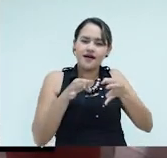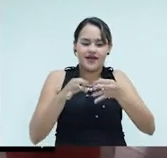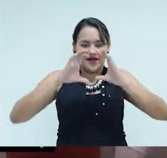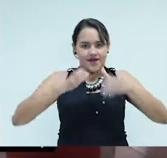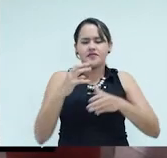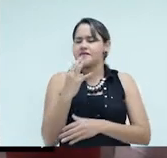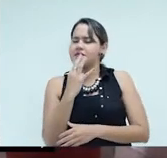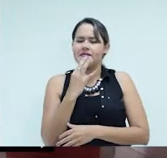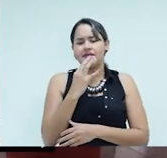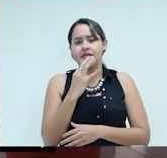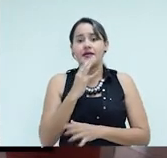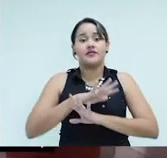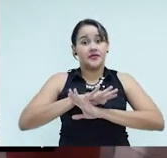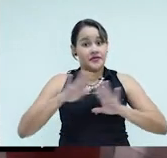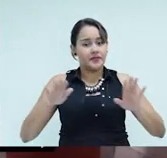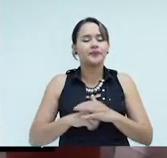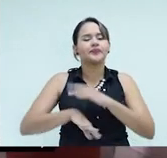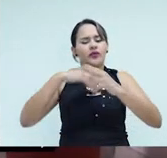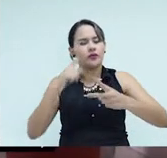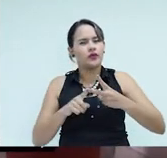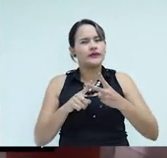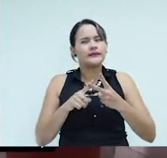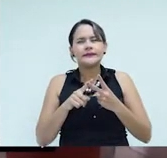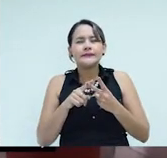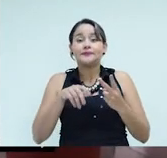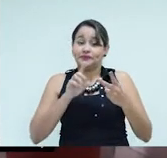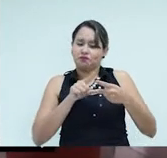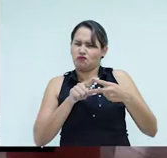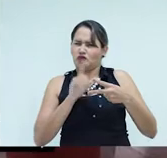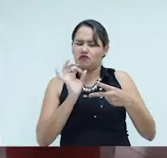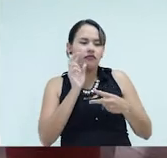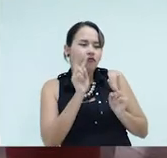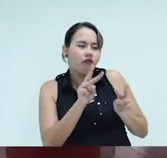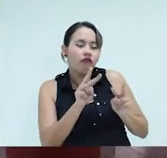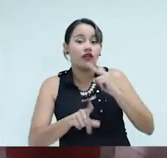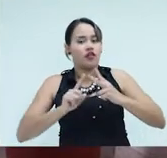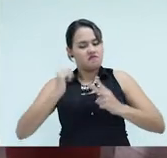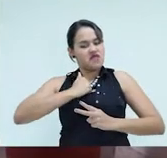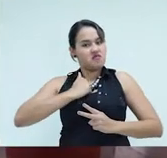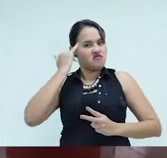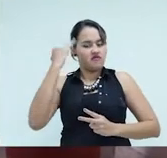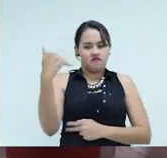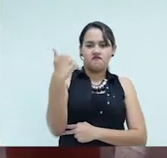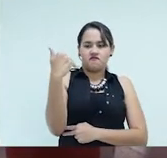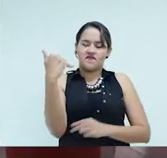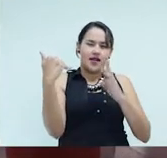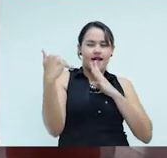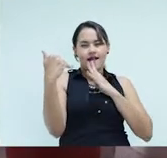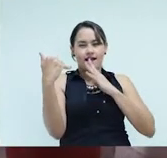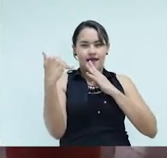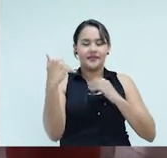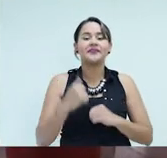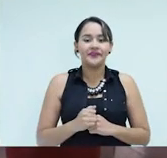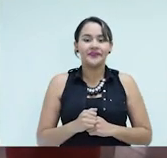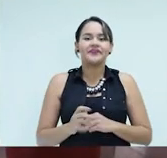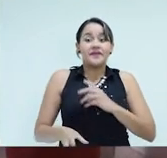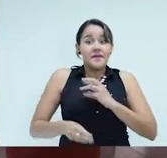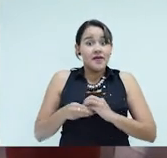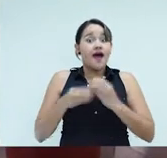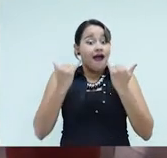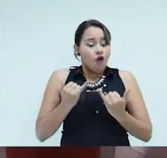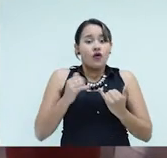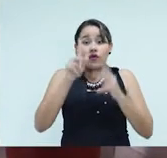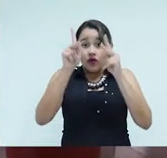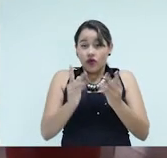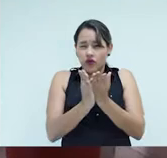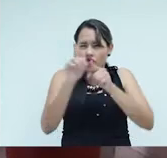a Edmodo en un diplomado ofertado por la Universidad del Magdalena y comencé a usarlo con mis estudiantes